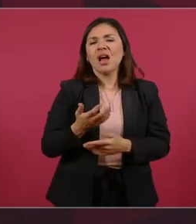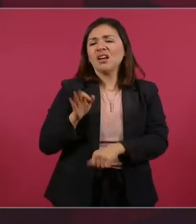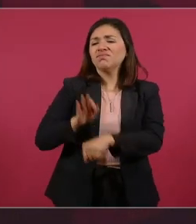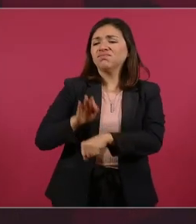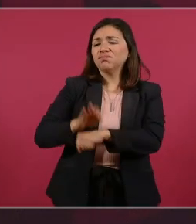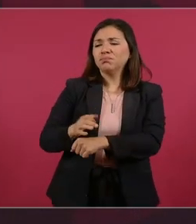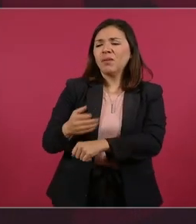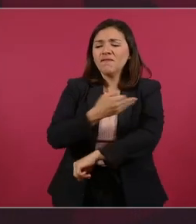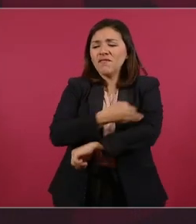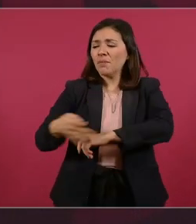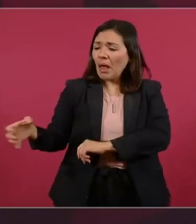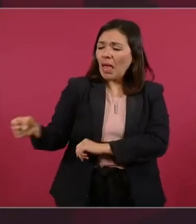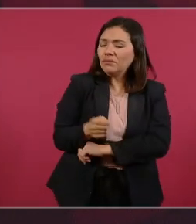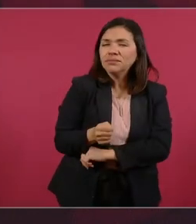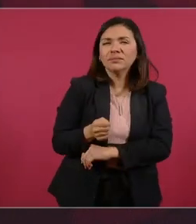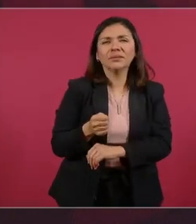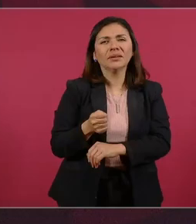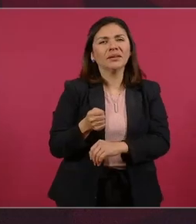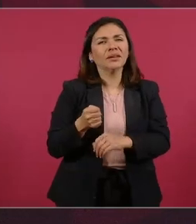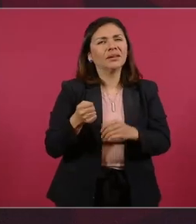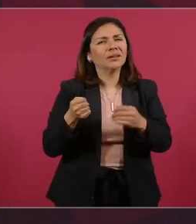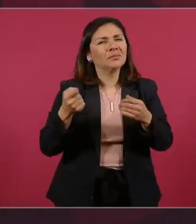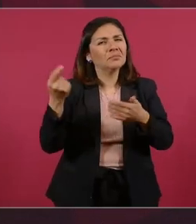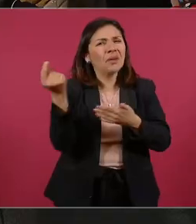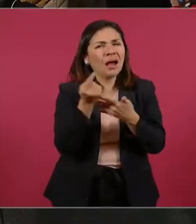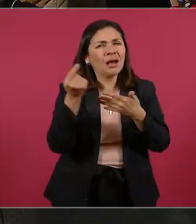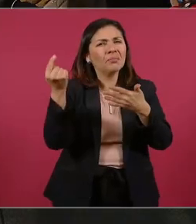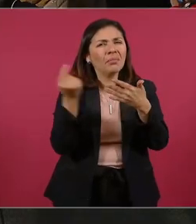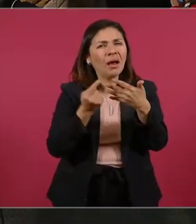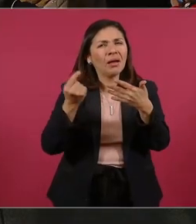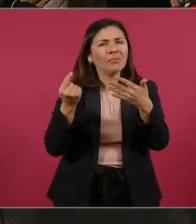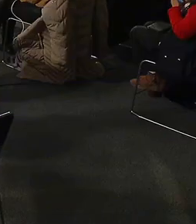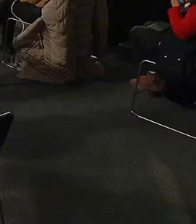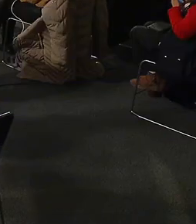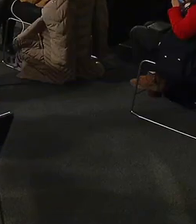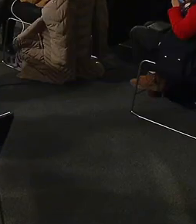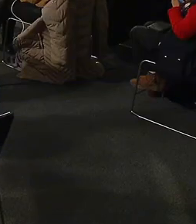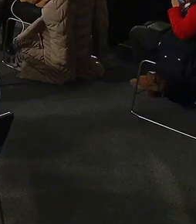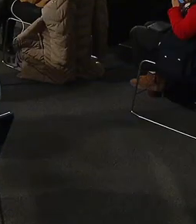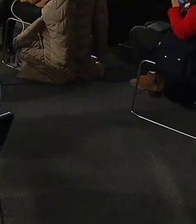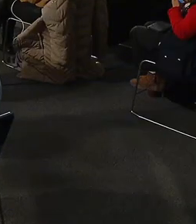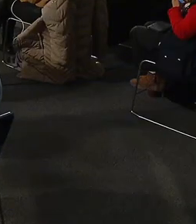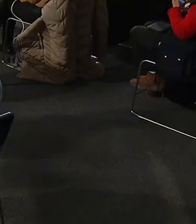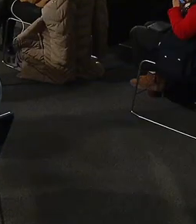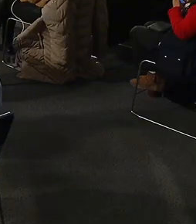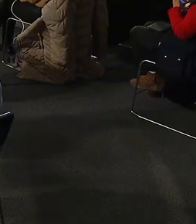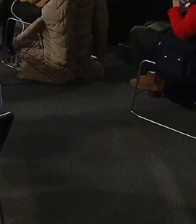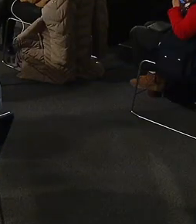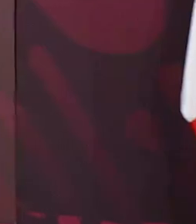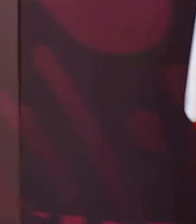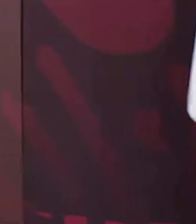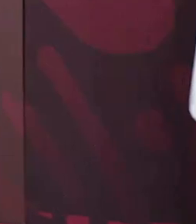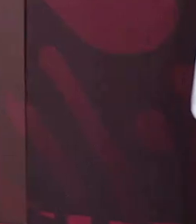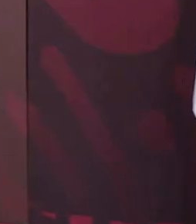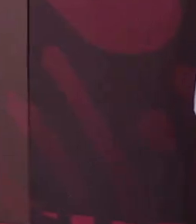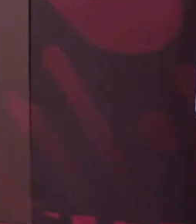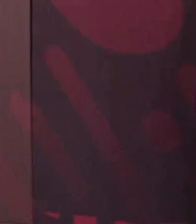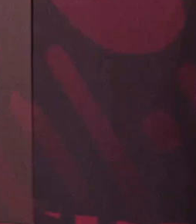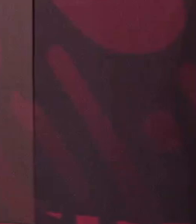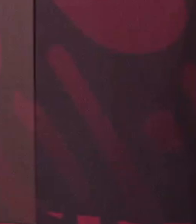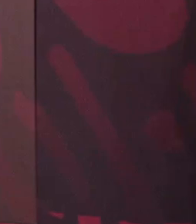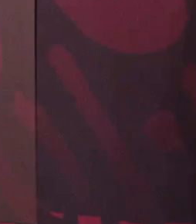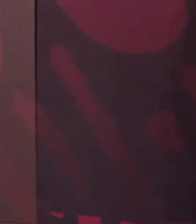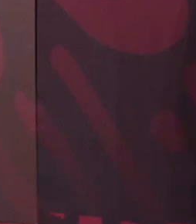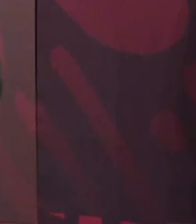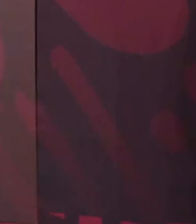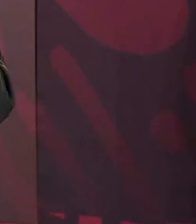nepotismo, de todas esas lácaras de la política hay en el Poder Judicial, no